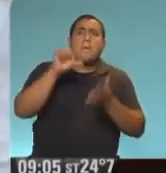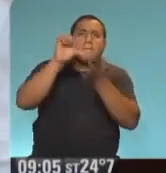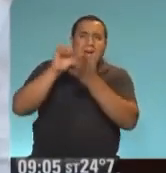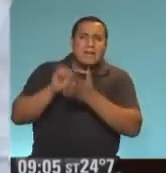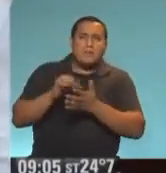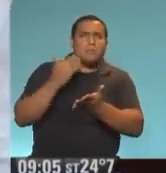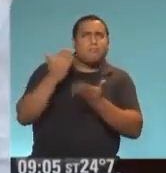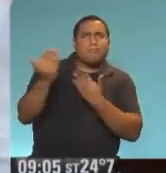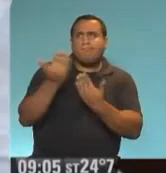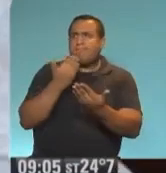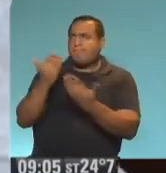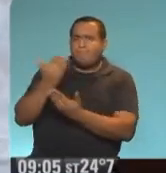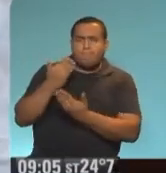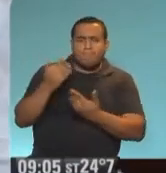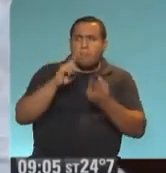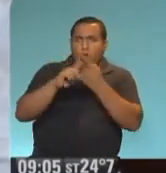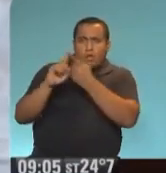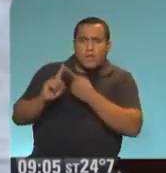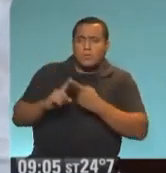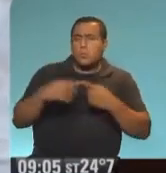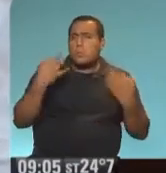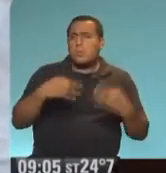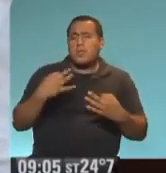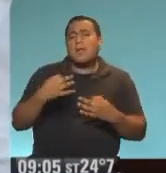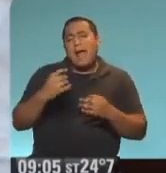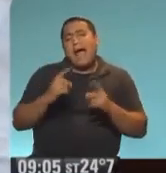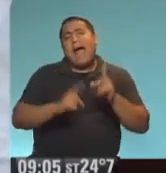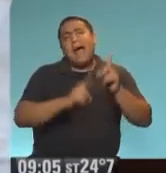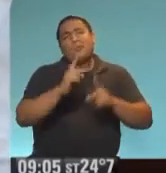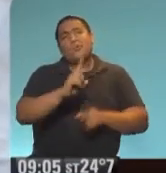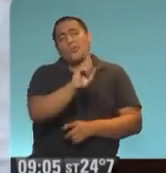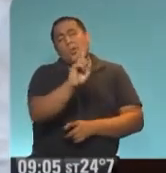internacionales, en general, hay alguna excepción